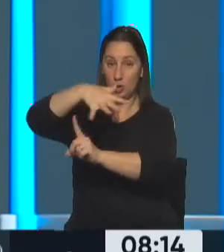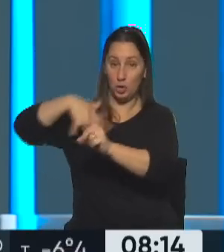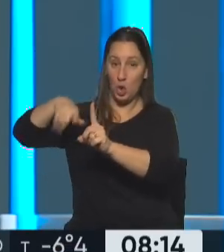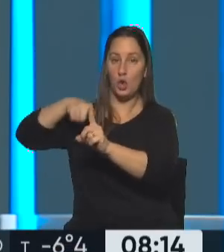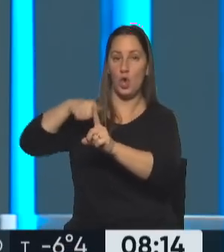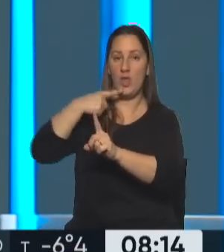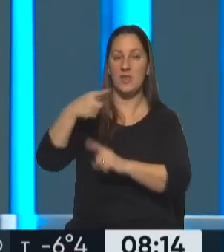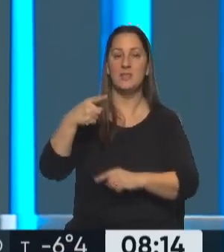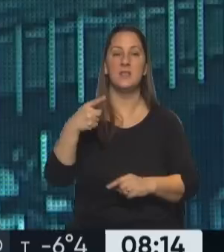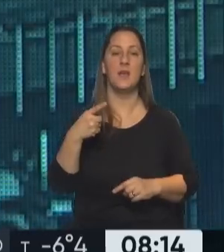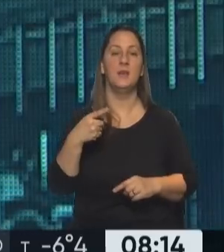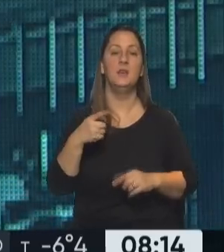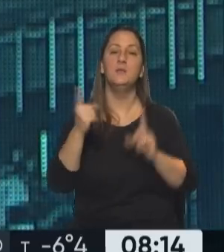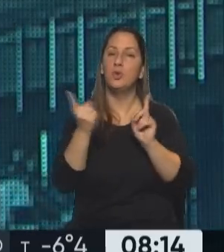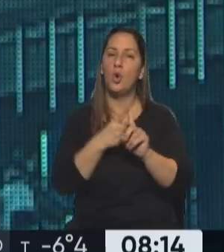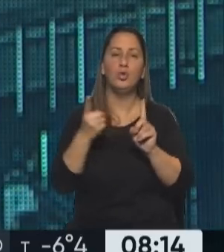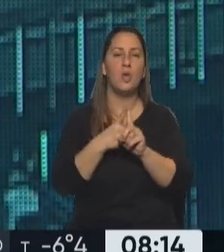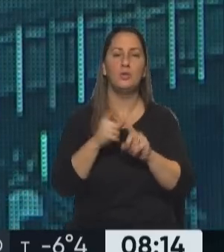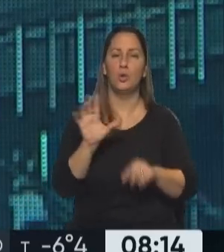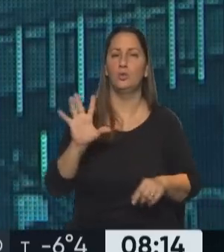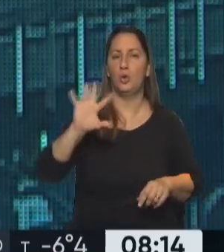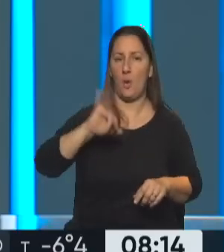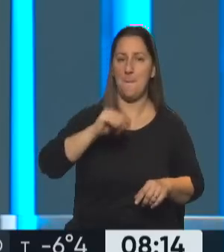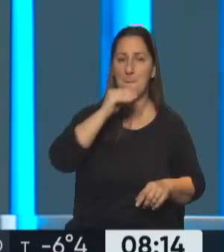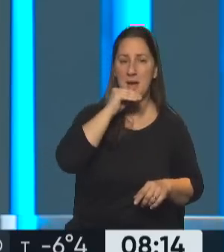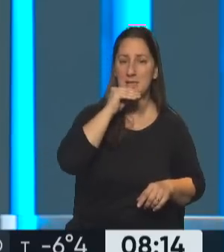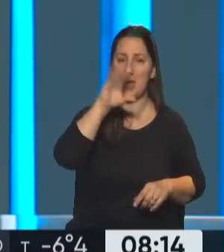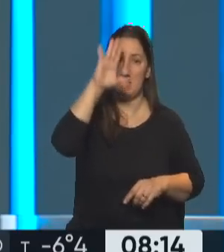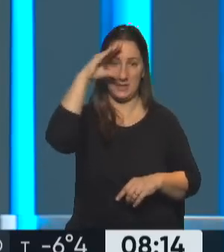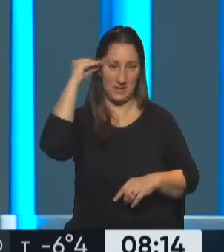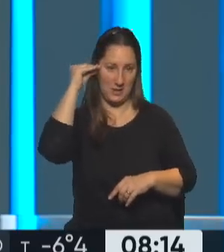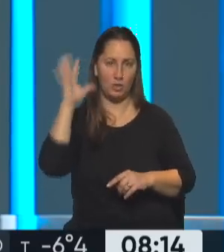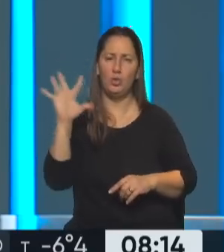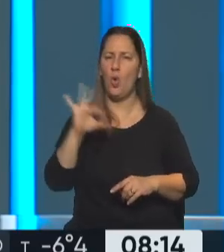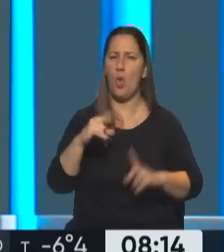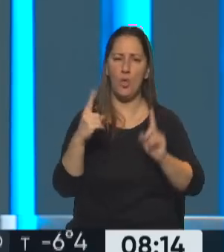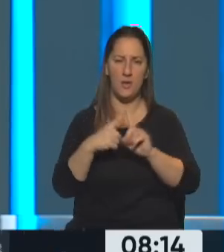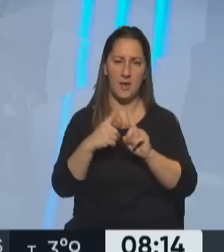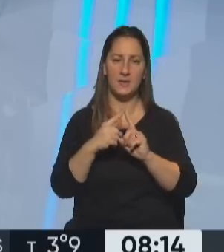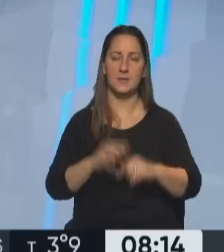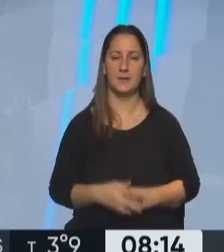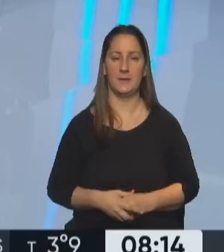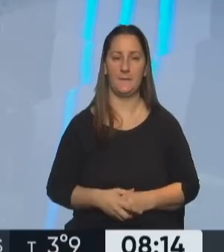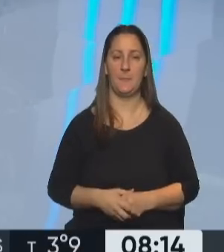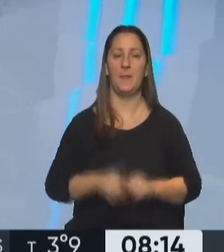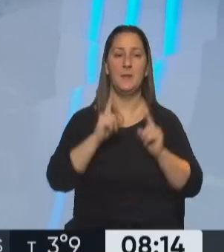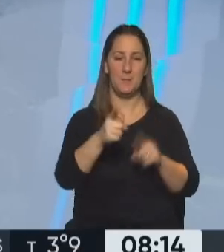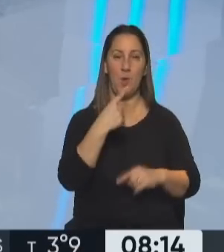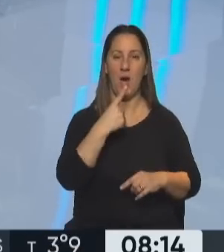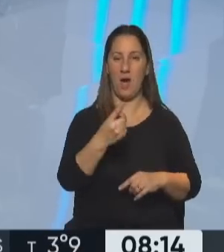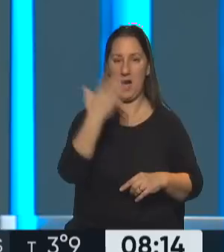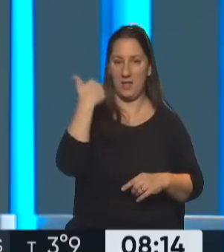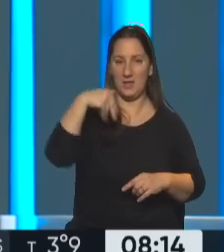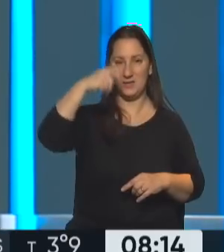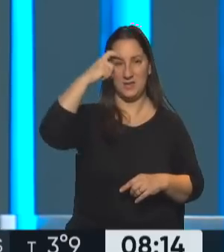Insisten y reiteran que están en contacto todos los días Sergio Massa y Cristina Fernández de Kirchner. Y tomo lo que decía Néstor a propósito de